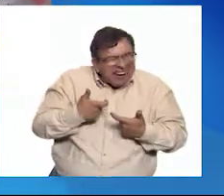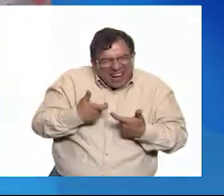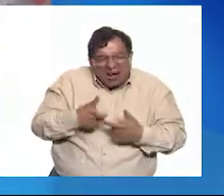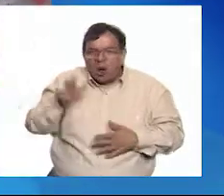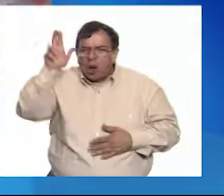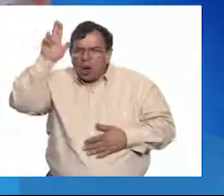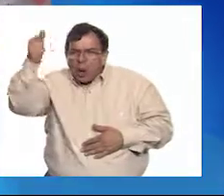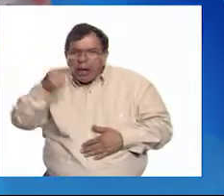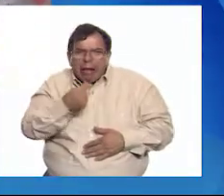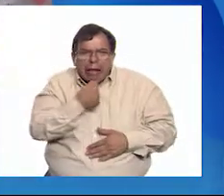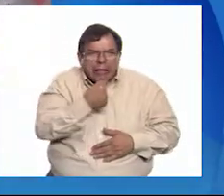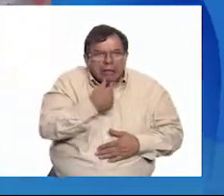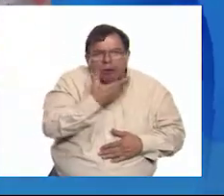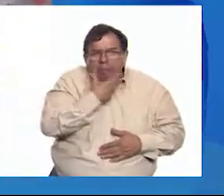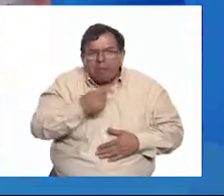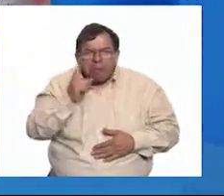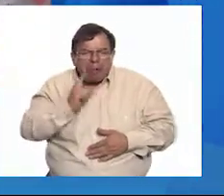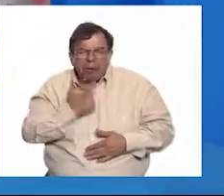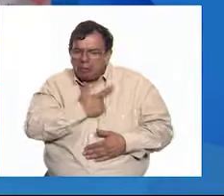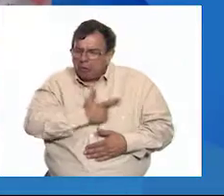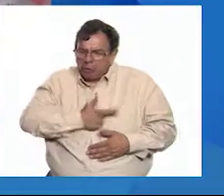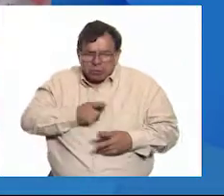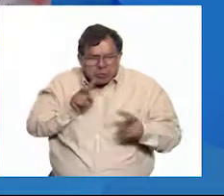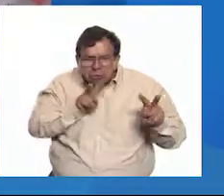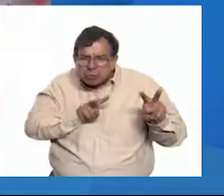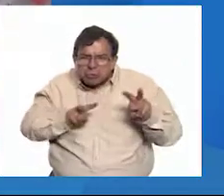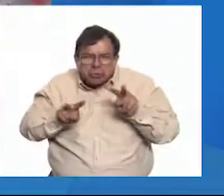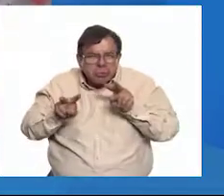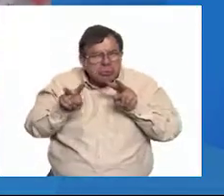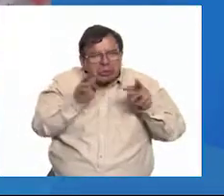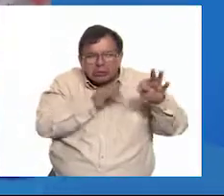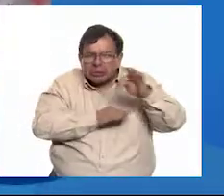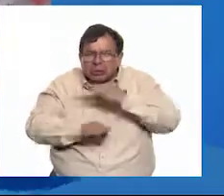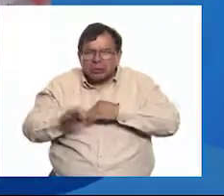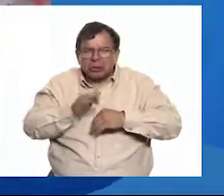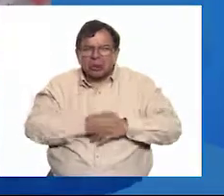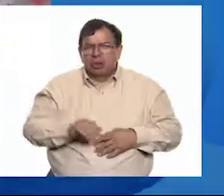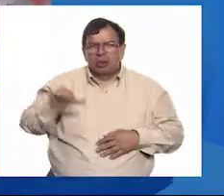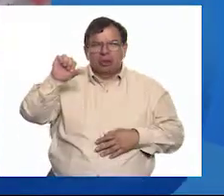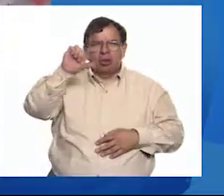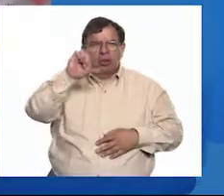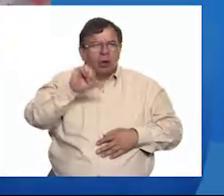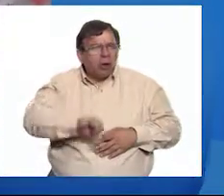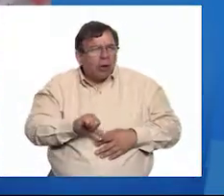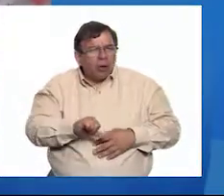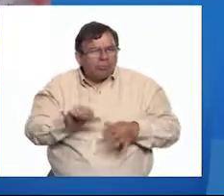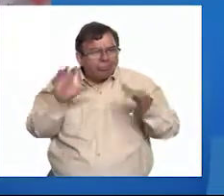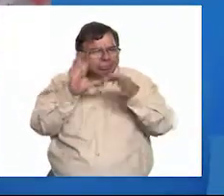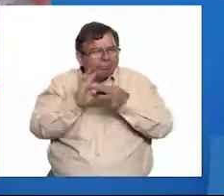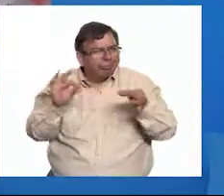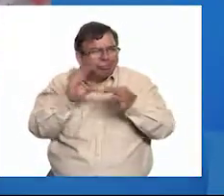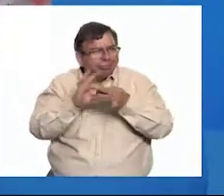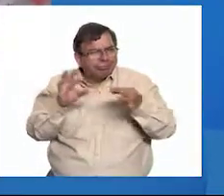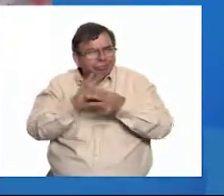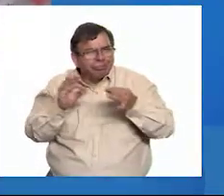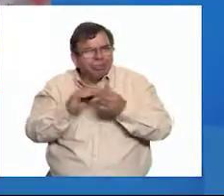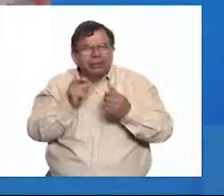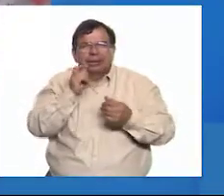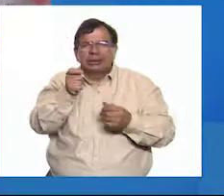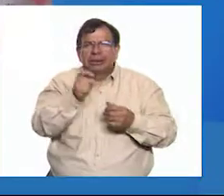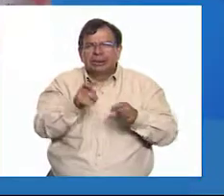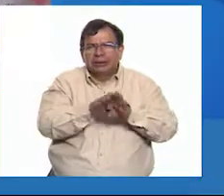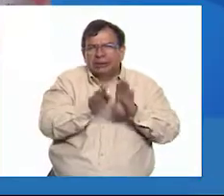Hola niñas, hola niños, qué gusto verlos a todas y todos. El día de hoy les voy a hablar acerca de lo que es